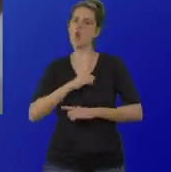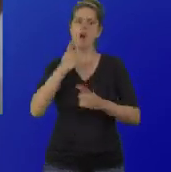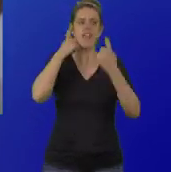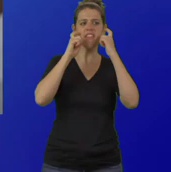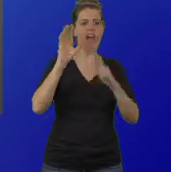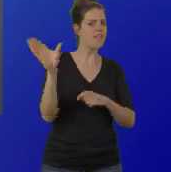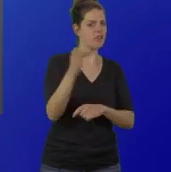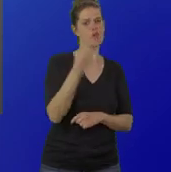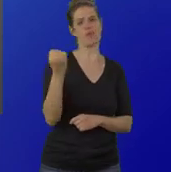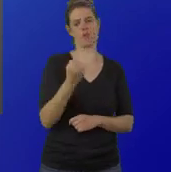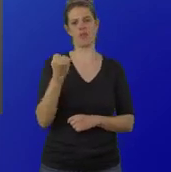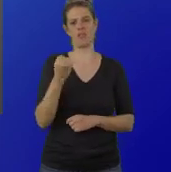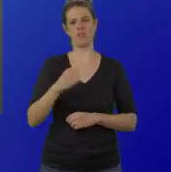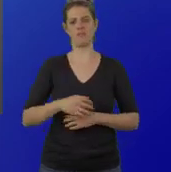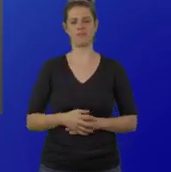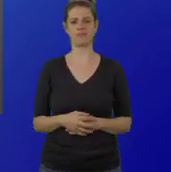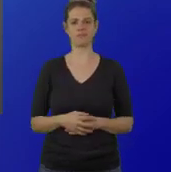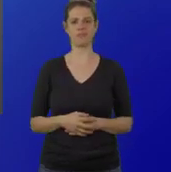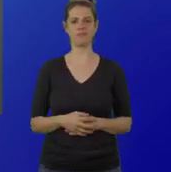de él, importa todas las ideas.